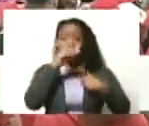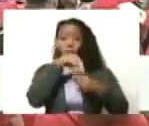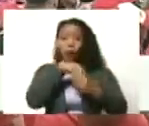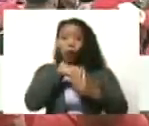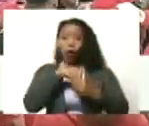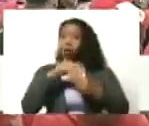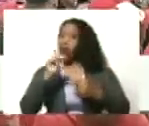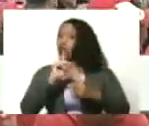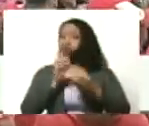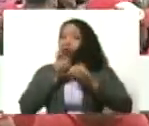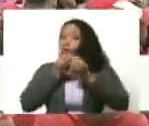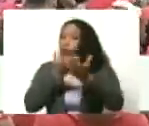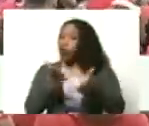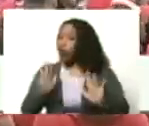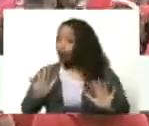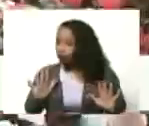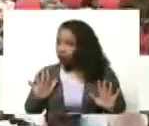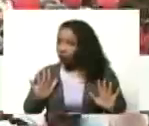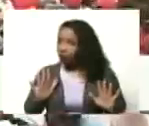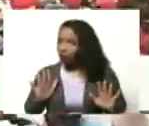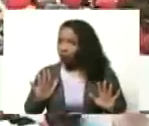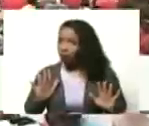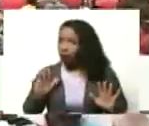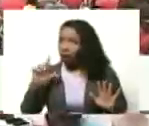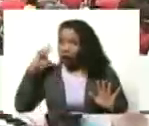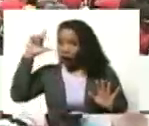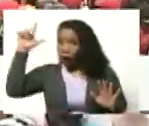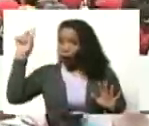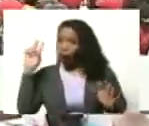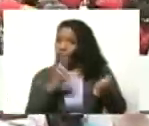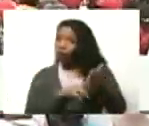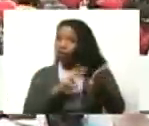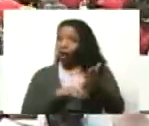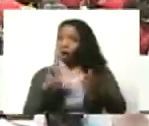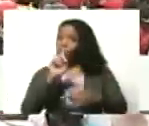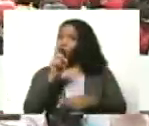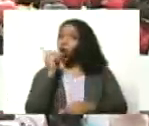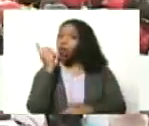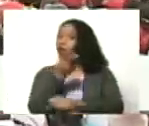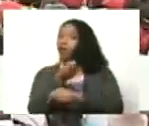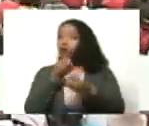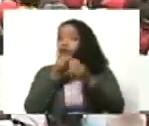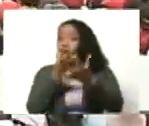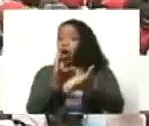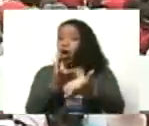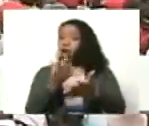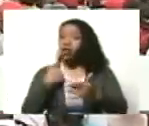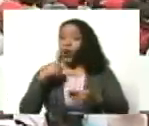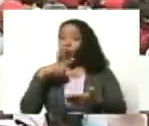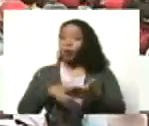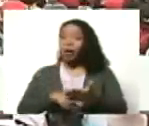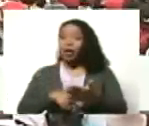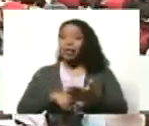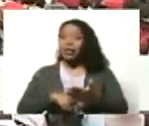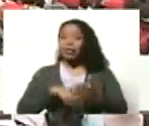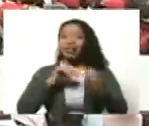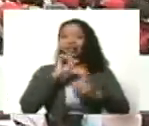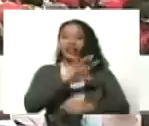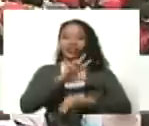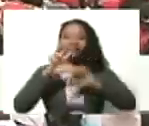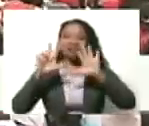voy a contar. Es lógico, ¿verdad? No debo contar, o sea que voy a cumplir 58, pues.